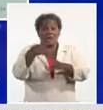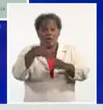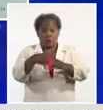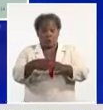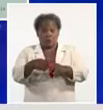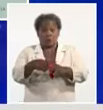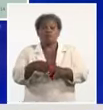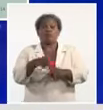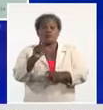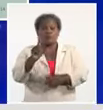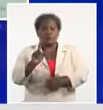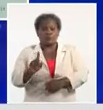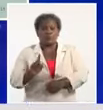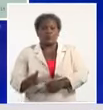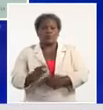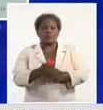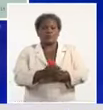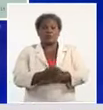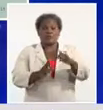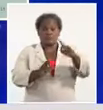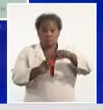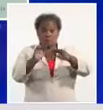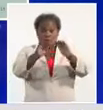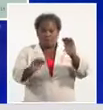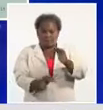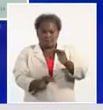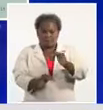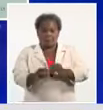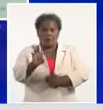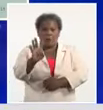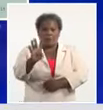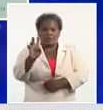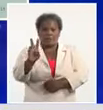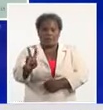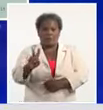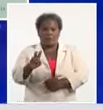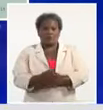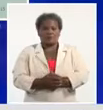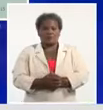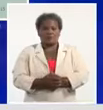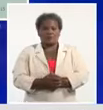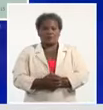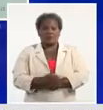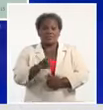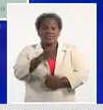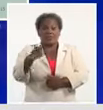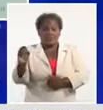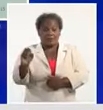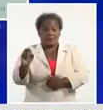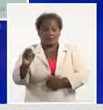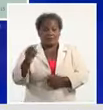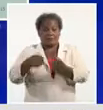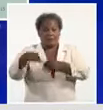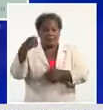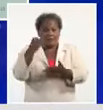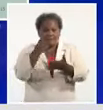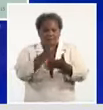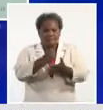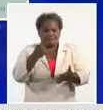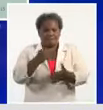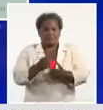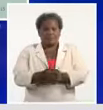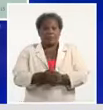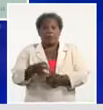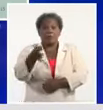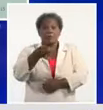casos. Las Tunas disminuye, 42 menos, 100 en el día de ayer. Del